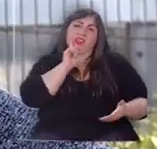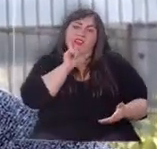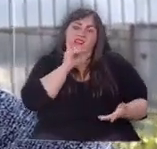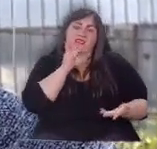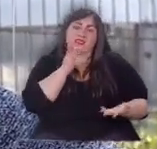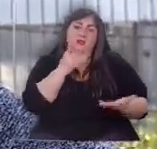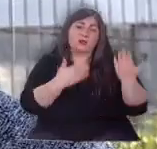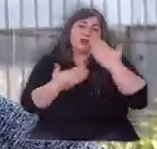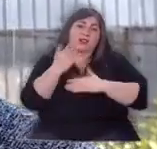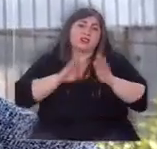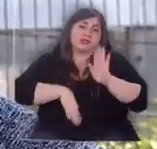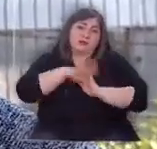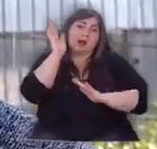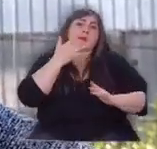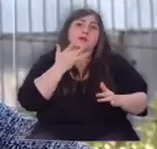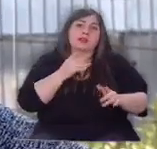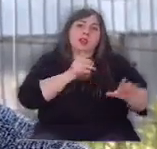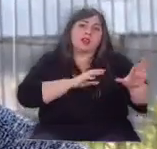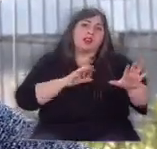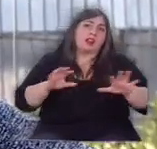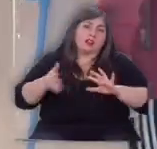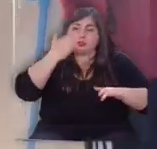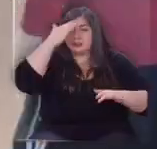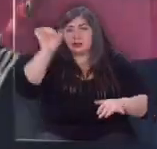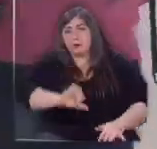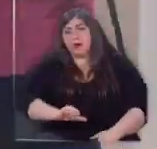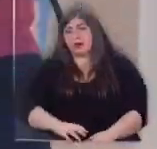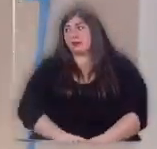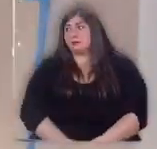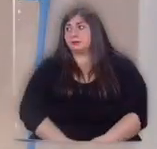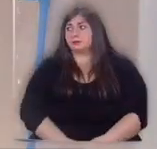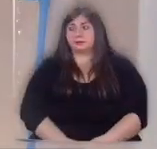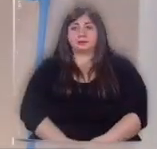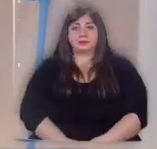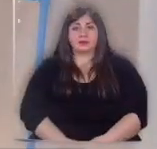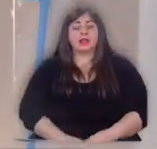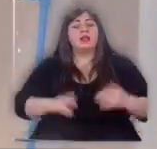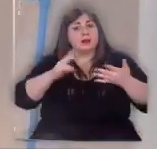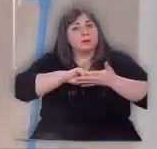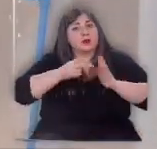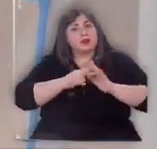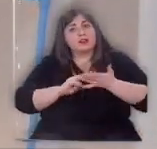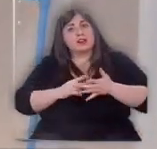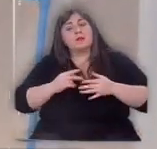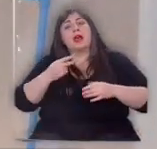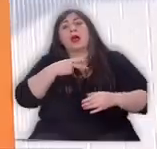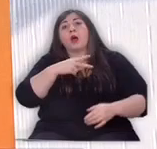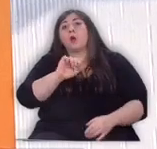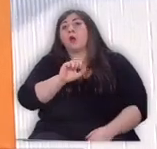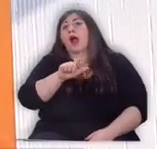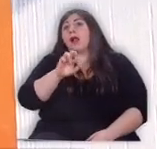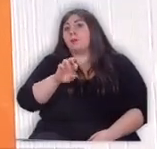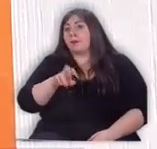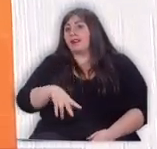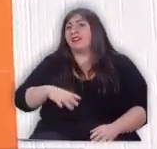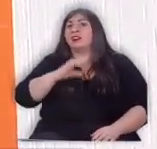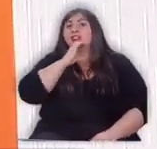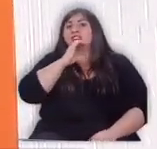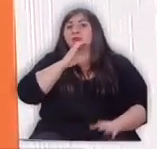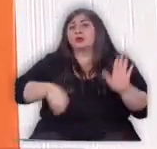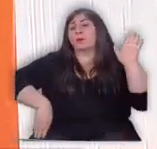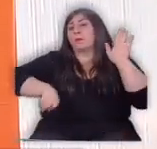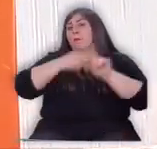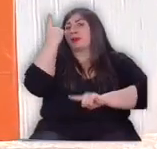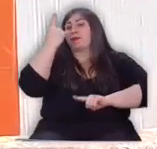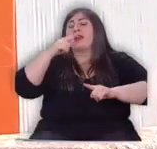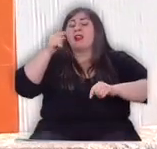un poco más porque realmente la cosa está mala. El brote epidémico llevó a Hualpén a ser la primera comuna del Gran Concepción en